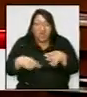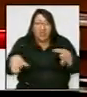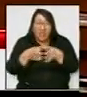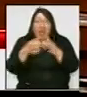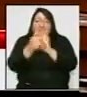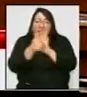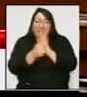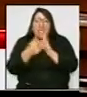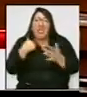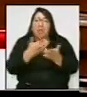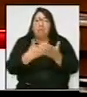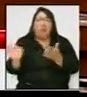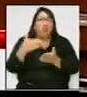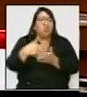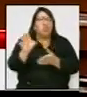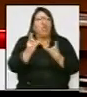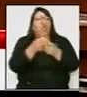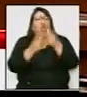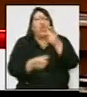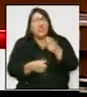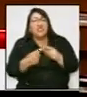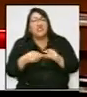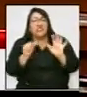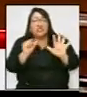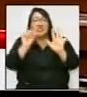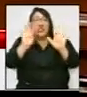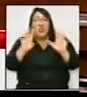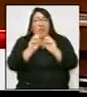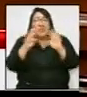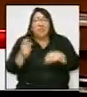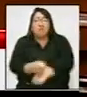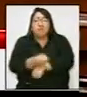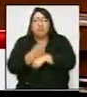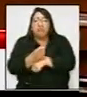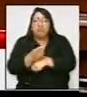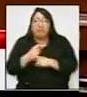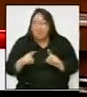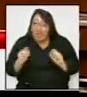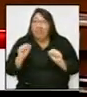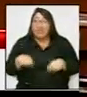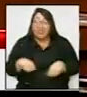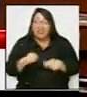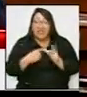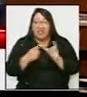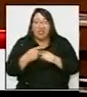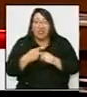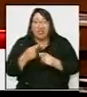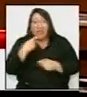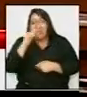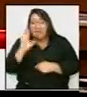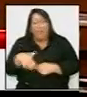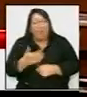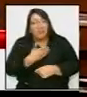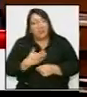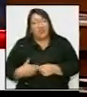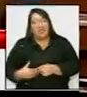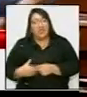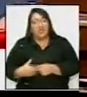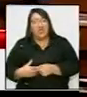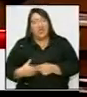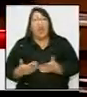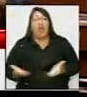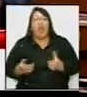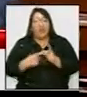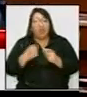inclusive han desaforado congresistas en 69 días. Se ha desaforado de manera inclusive irregular, presidente.